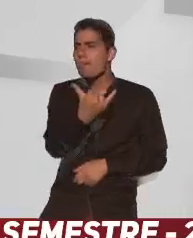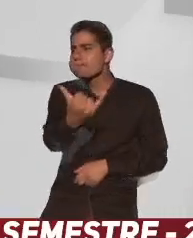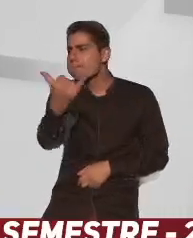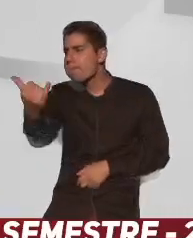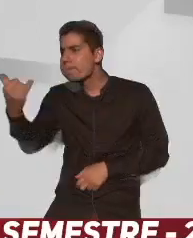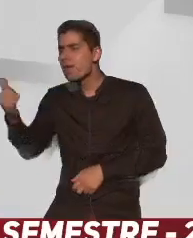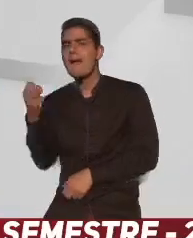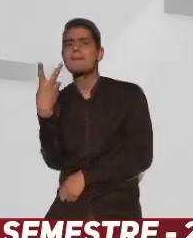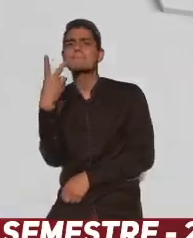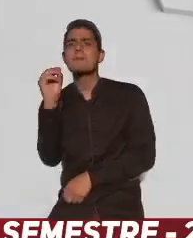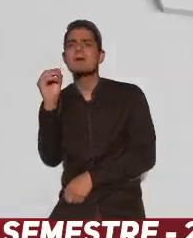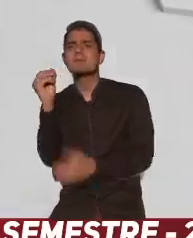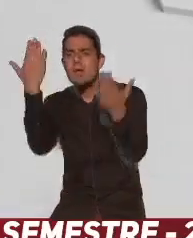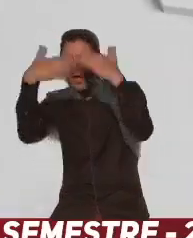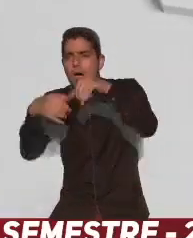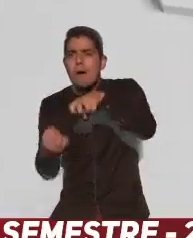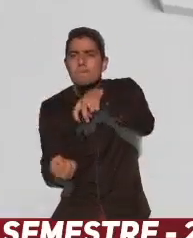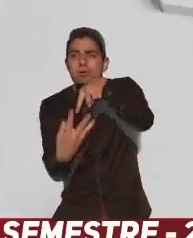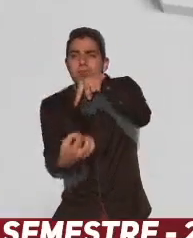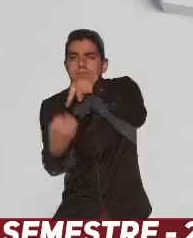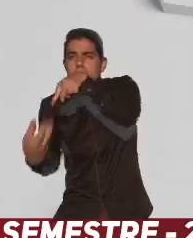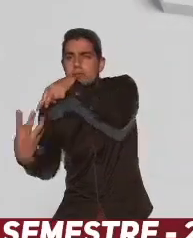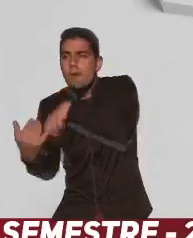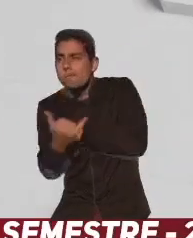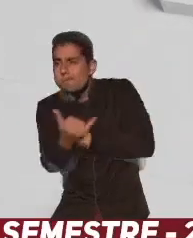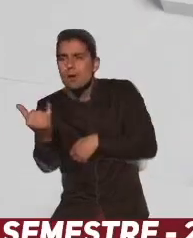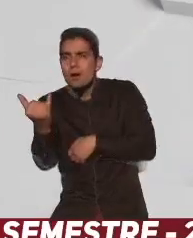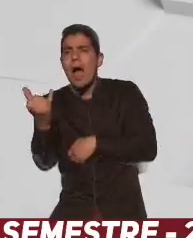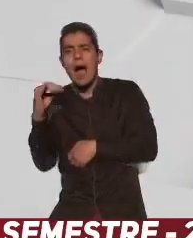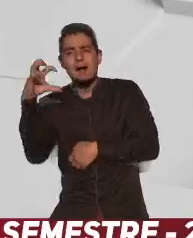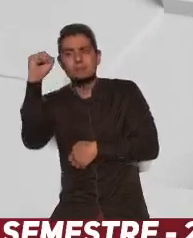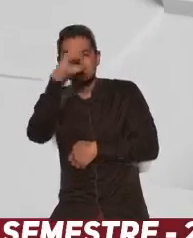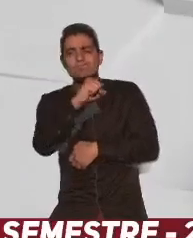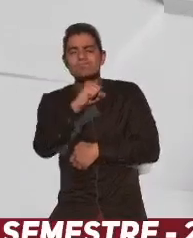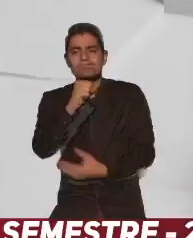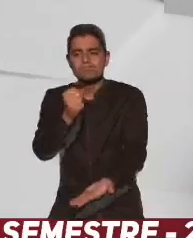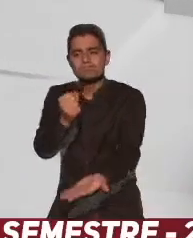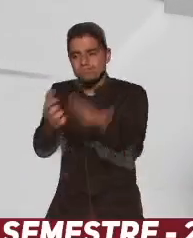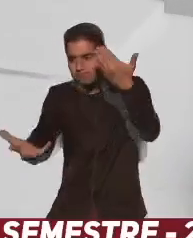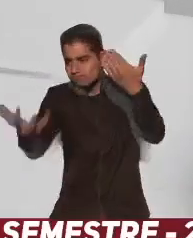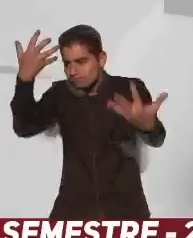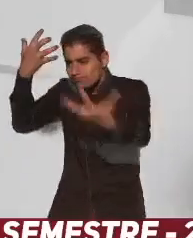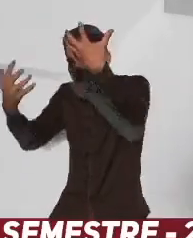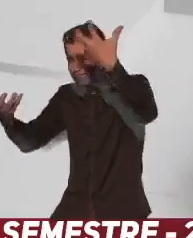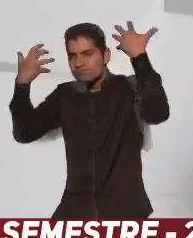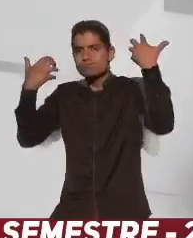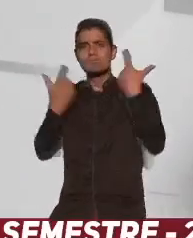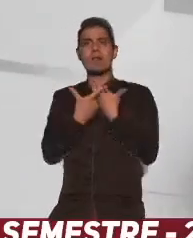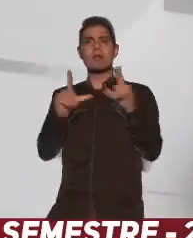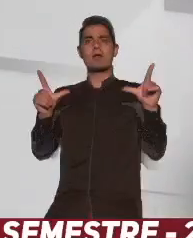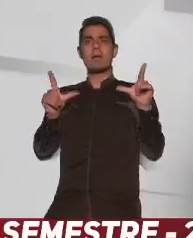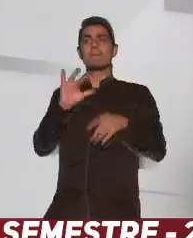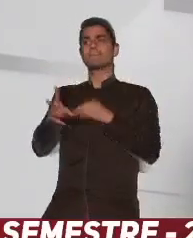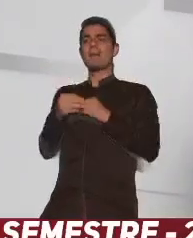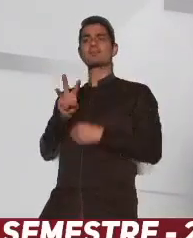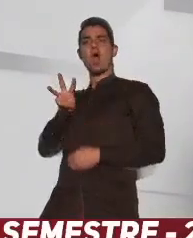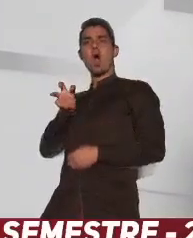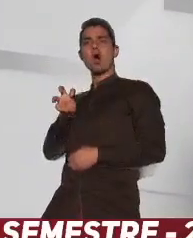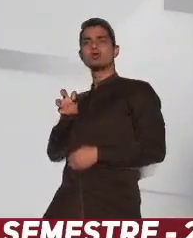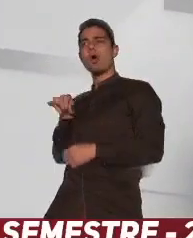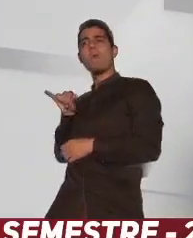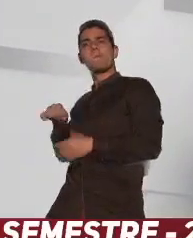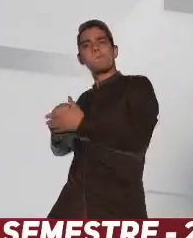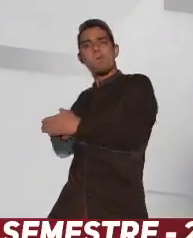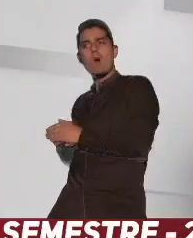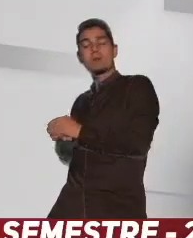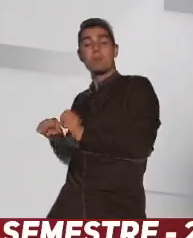municiones sin explosionar, garantizando con esto que nuestros campesinos puedan transitar libremente y realizar actividades agrícolas